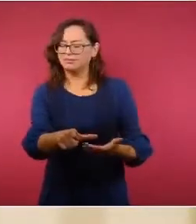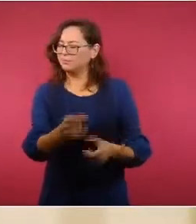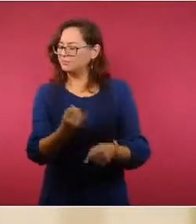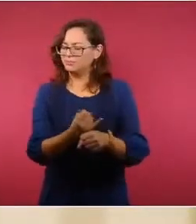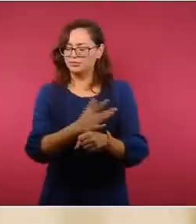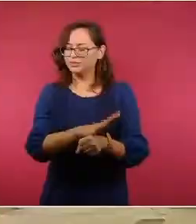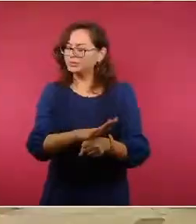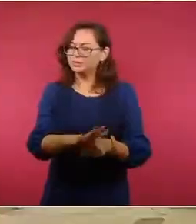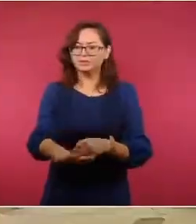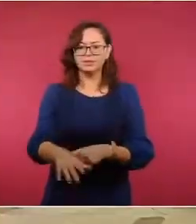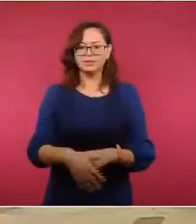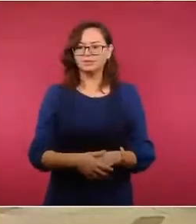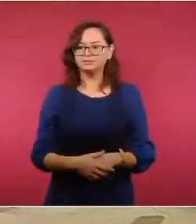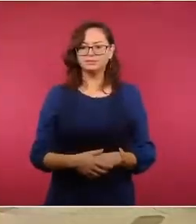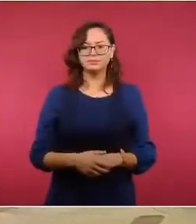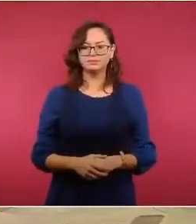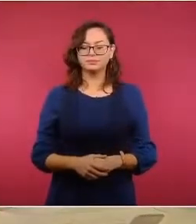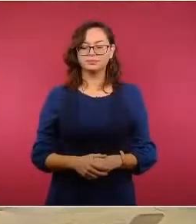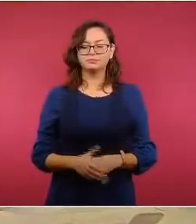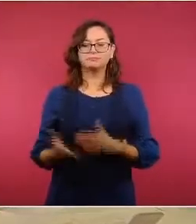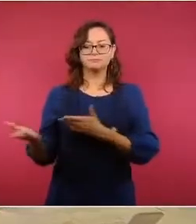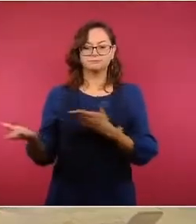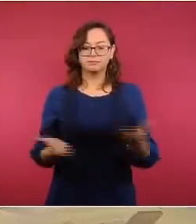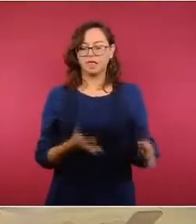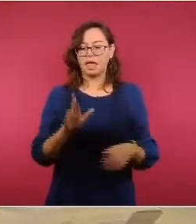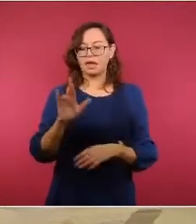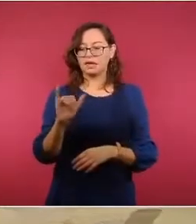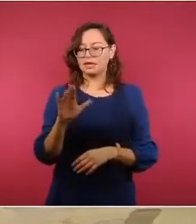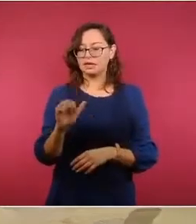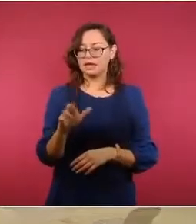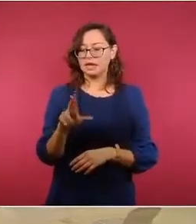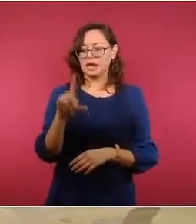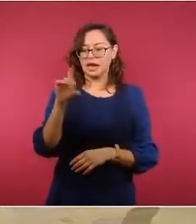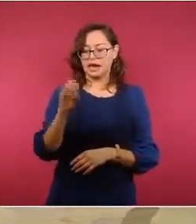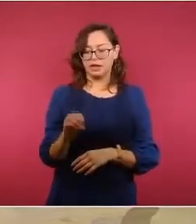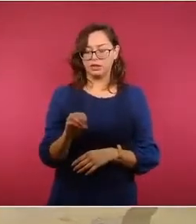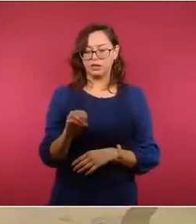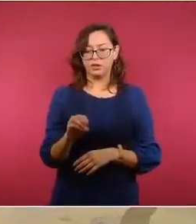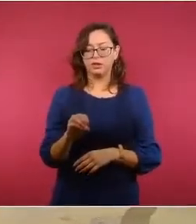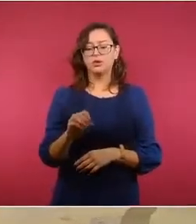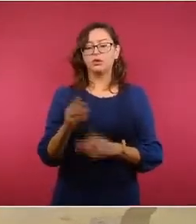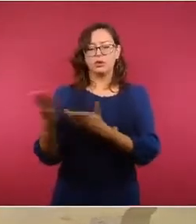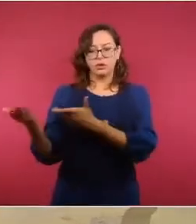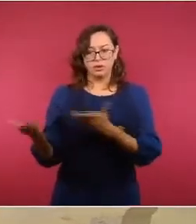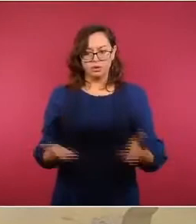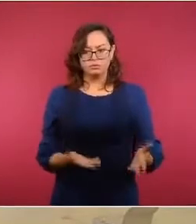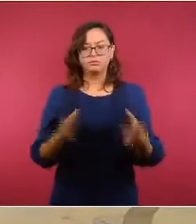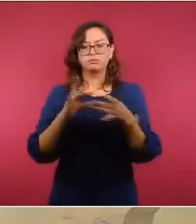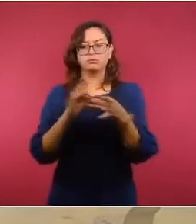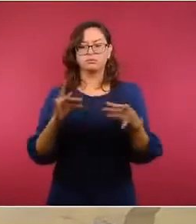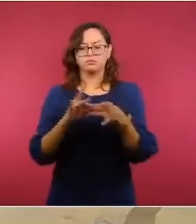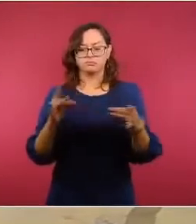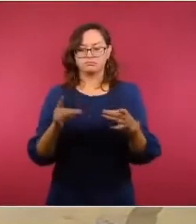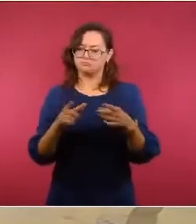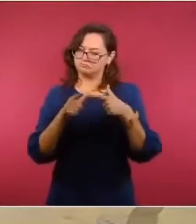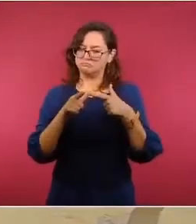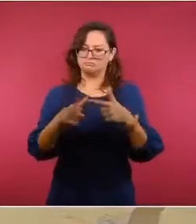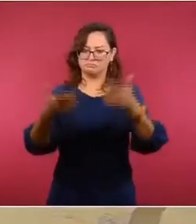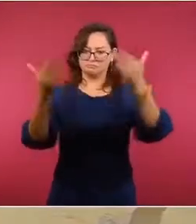Entonces, vamos con Ricardo Sheffield y luego continuamos.